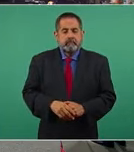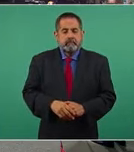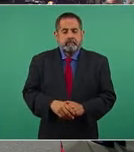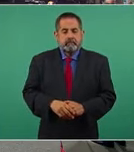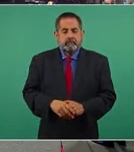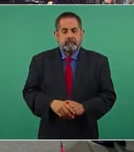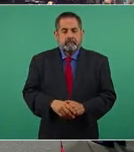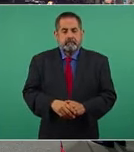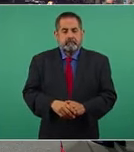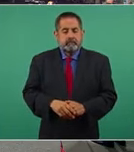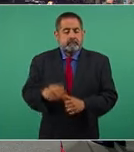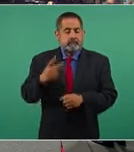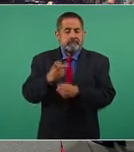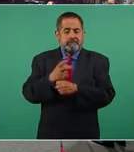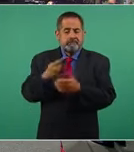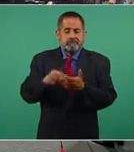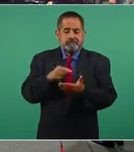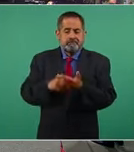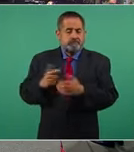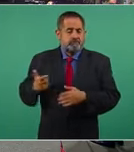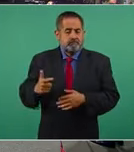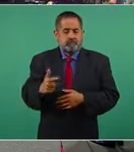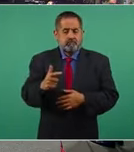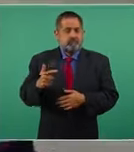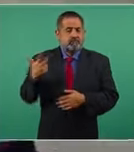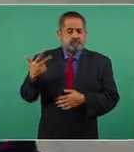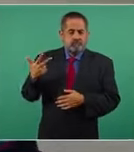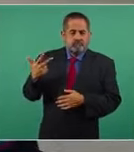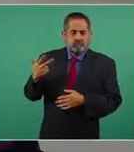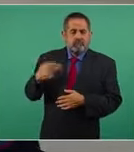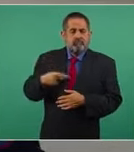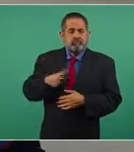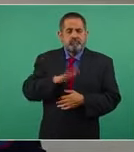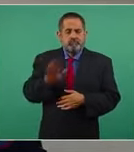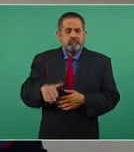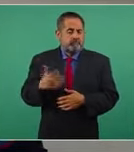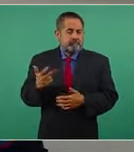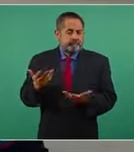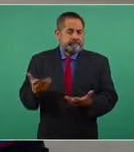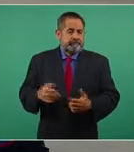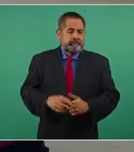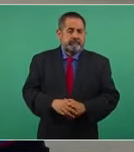Ahí está, segundo lugar. 8 homicidios.